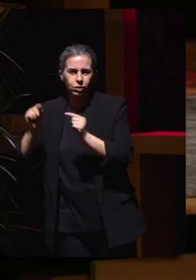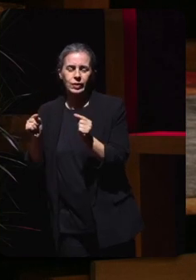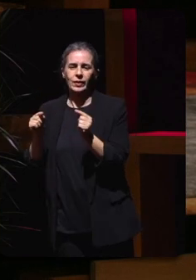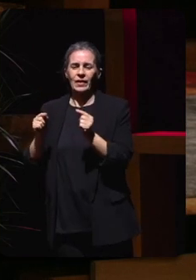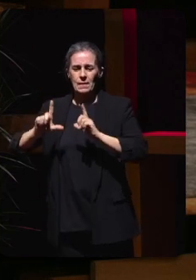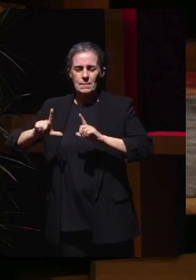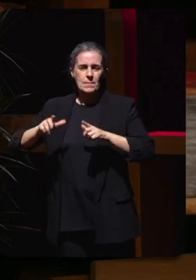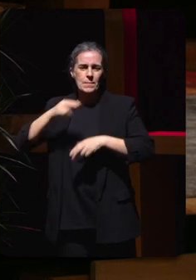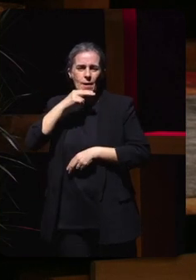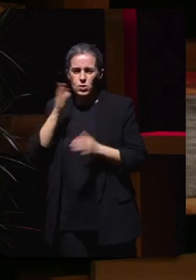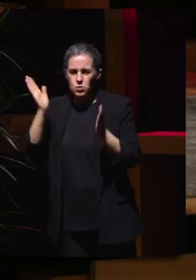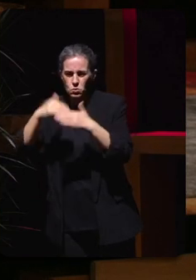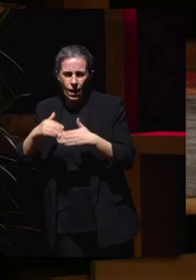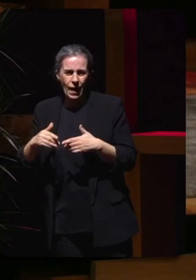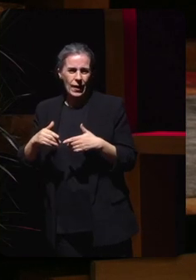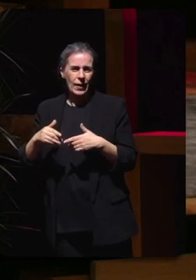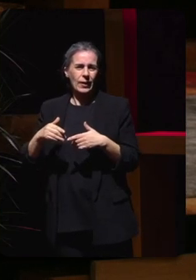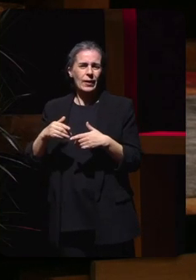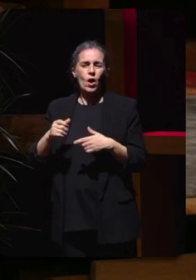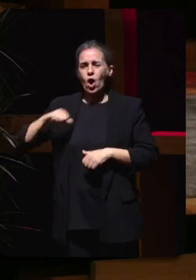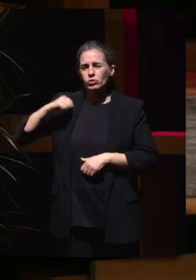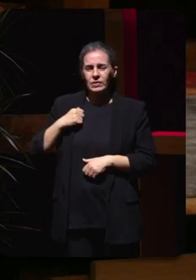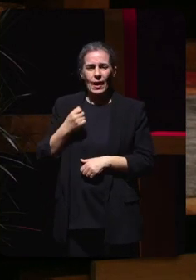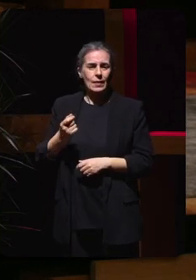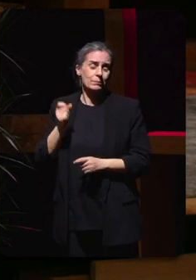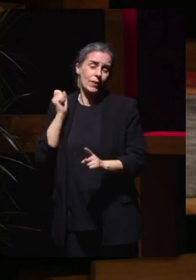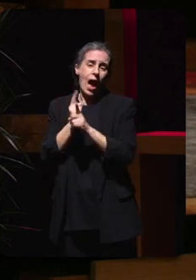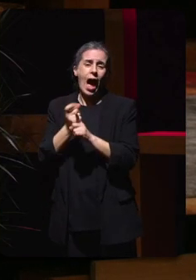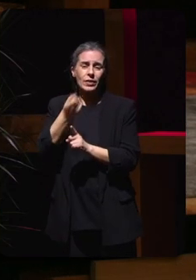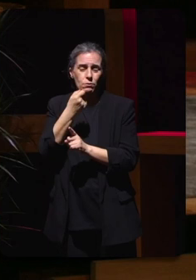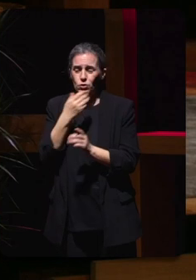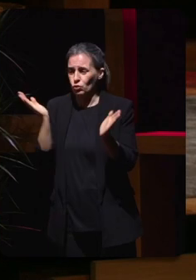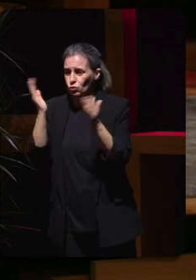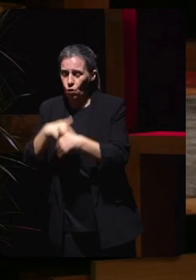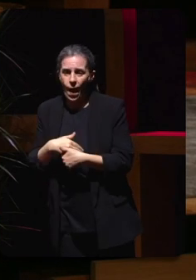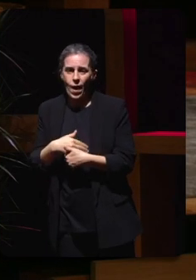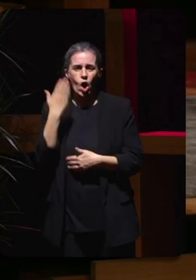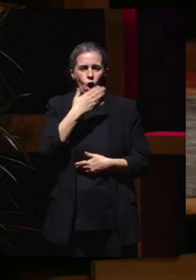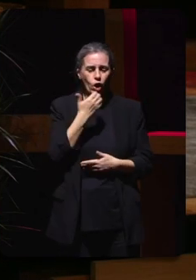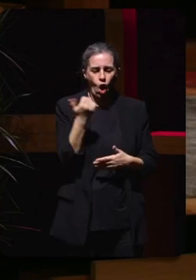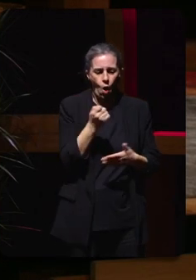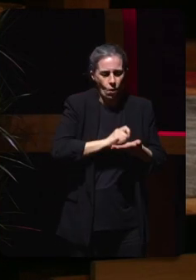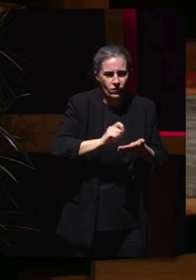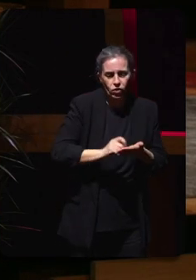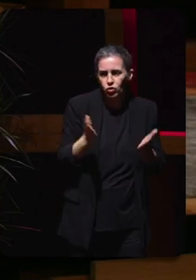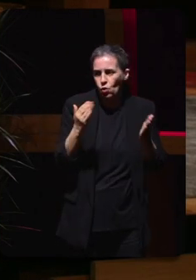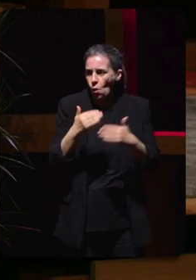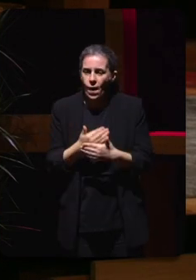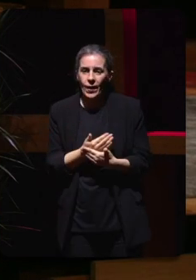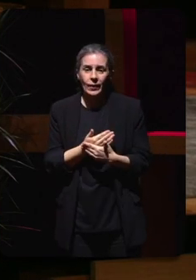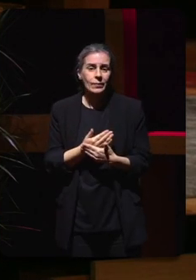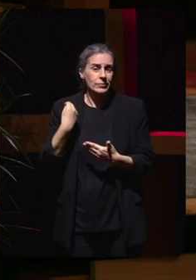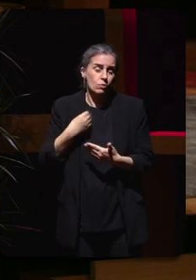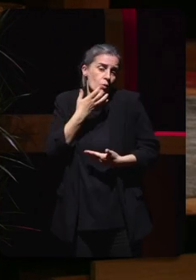madera, hospitales sin antibióticos, colegios sin bolígrafos. Bueno, pues eso es la tónica general si uno